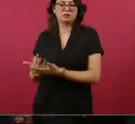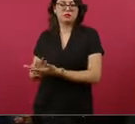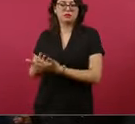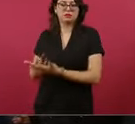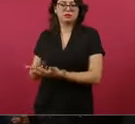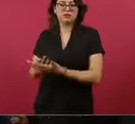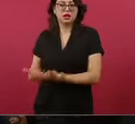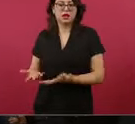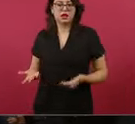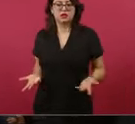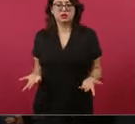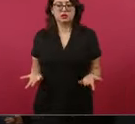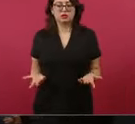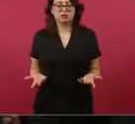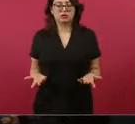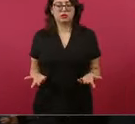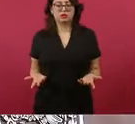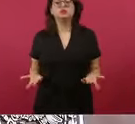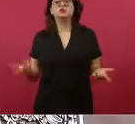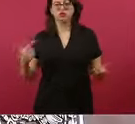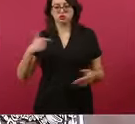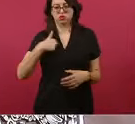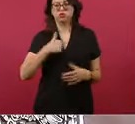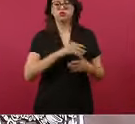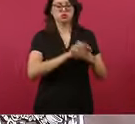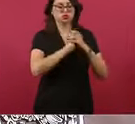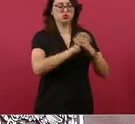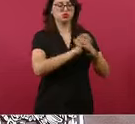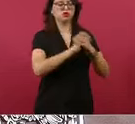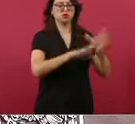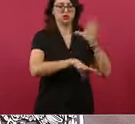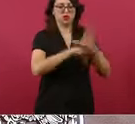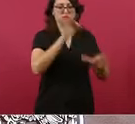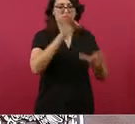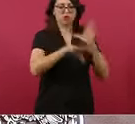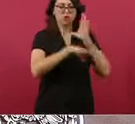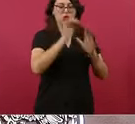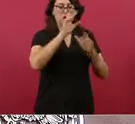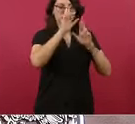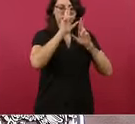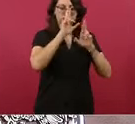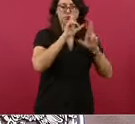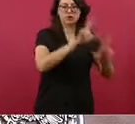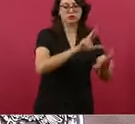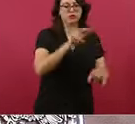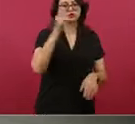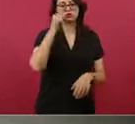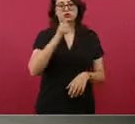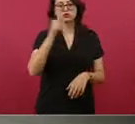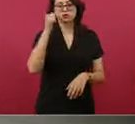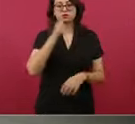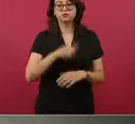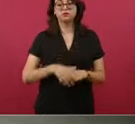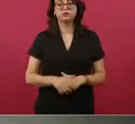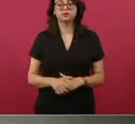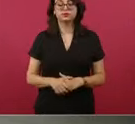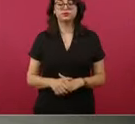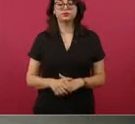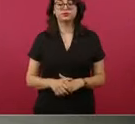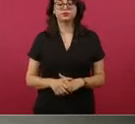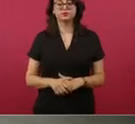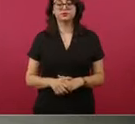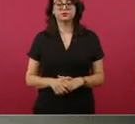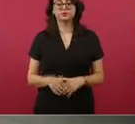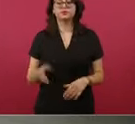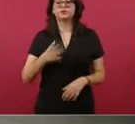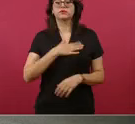Porque yo me voy a guiar por el sorteo, sí, siempre. ¿Qué tal, presidente? Adelante. Muy buenos días.